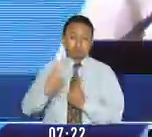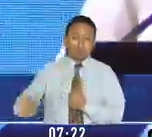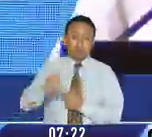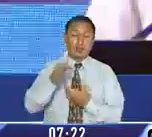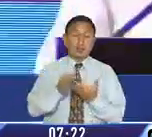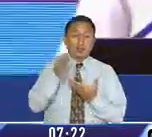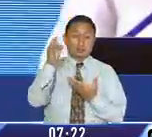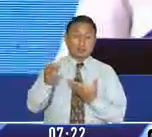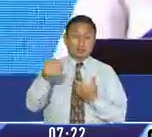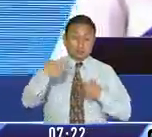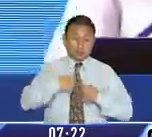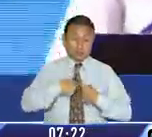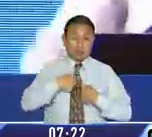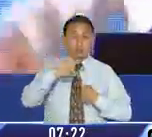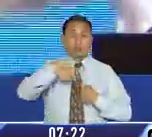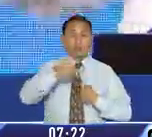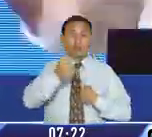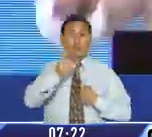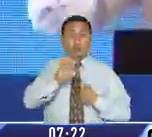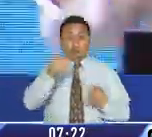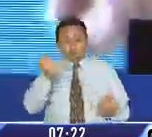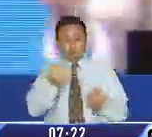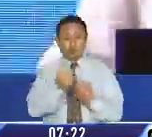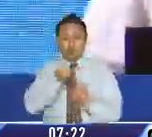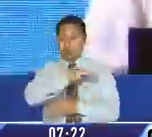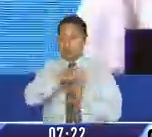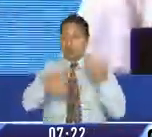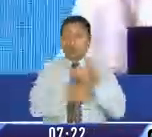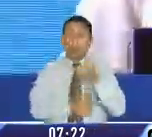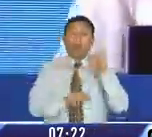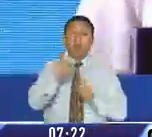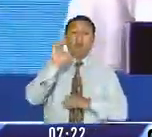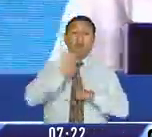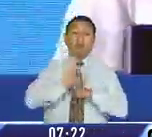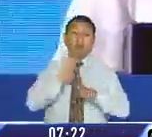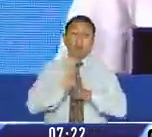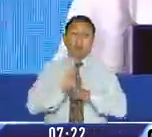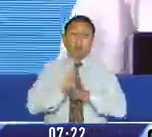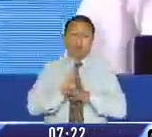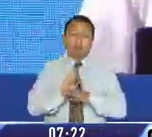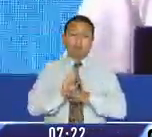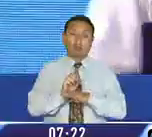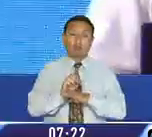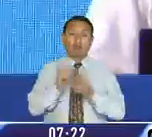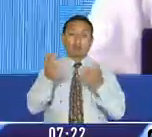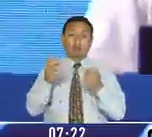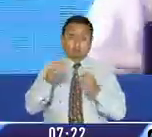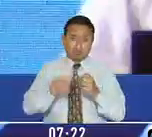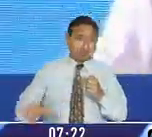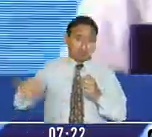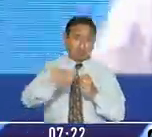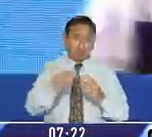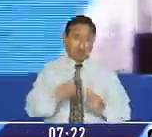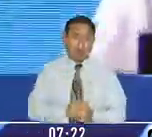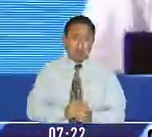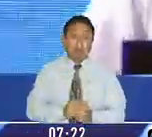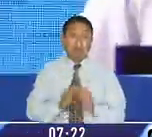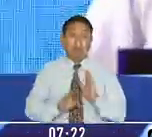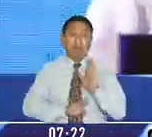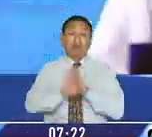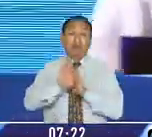del Ecuador. Porque todos los habitantes del Ecuador quieren lo mismo.